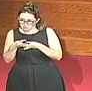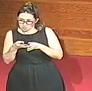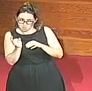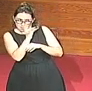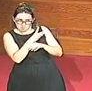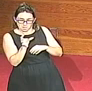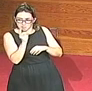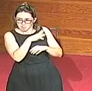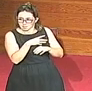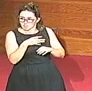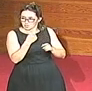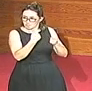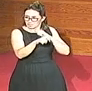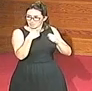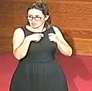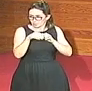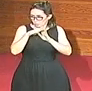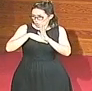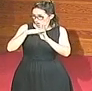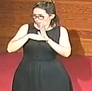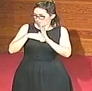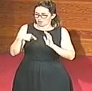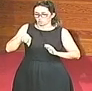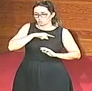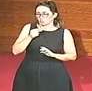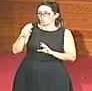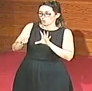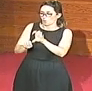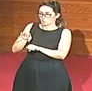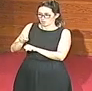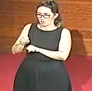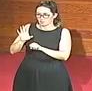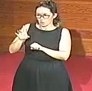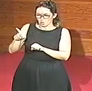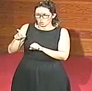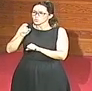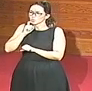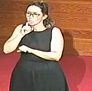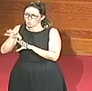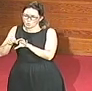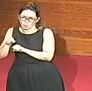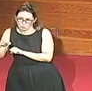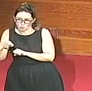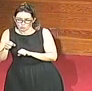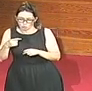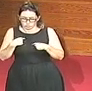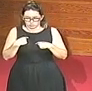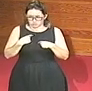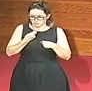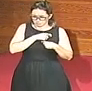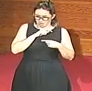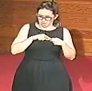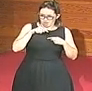estamos comprando. Hay que saber por qué estamos comprando esto y en qué marco estamos comprándolo, desde España a Marruecos. Es que no puede